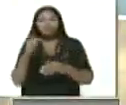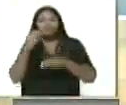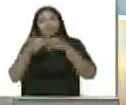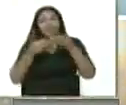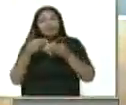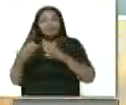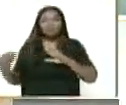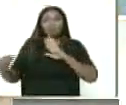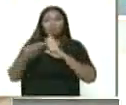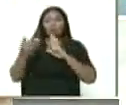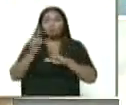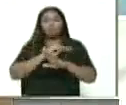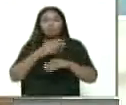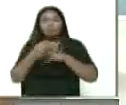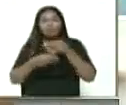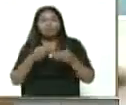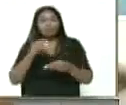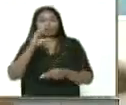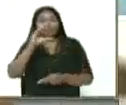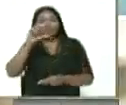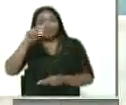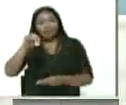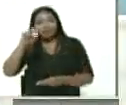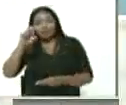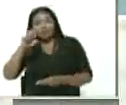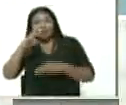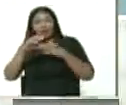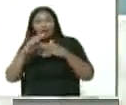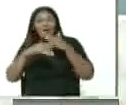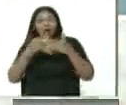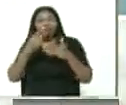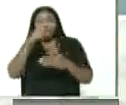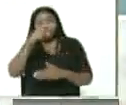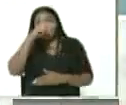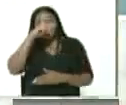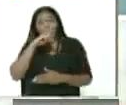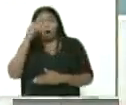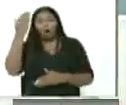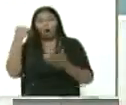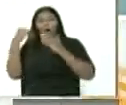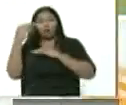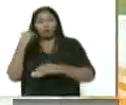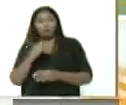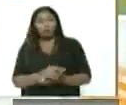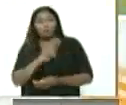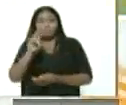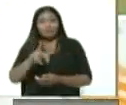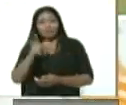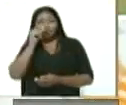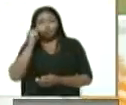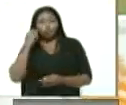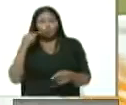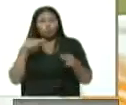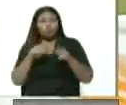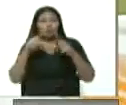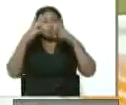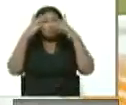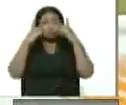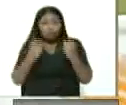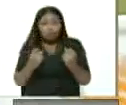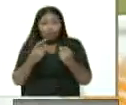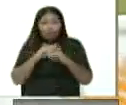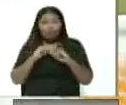terrorista que tuvo el pse de hace un año son los venezolanos y las venezolanas en expertos que han garantizado